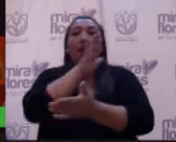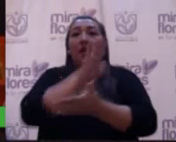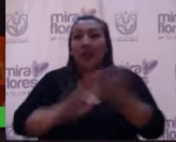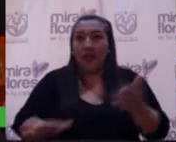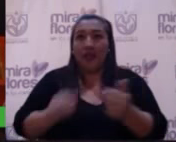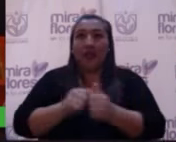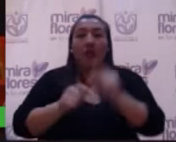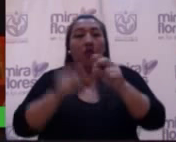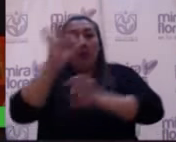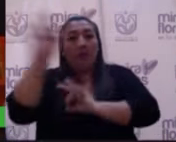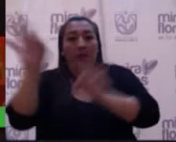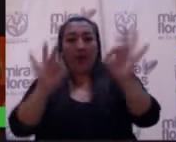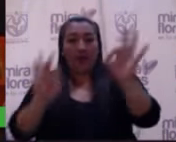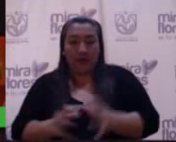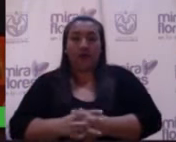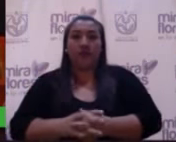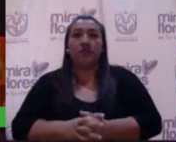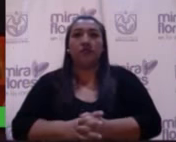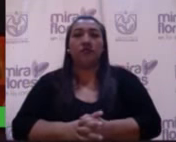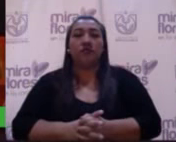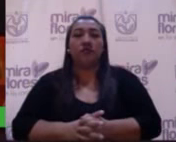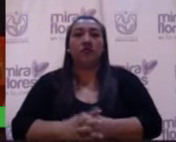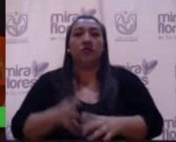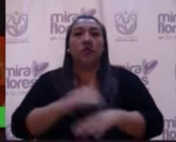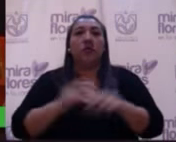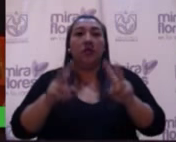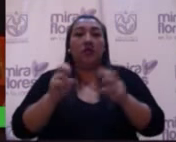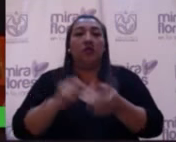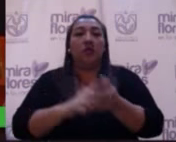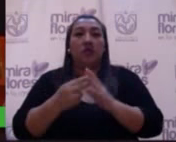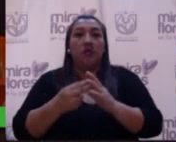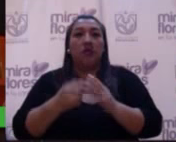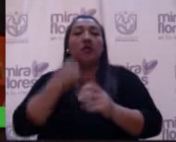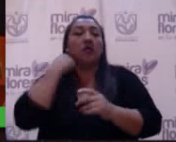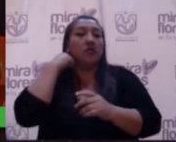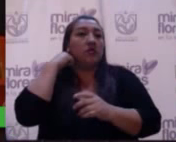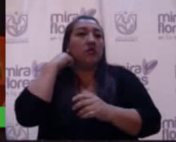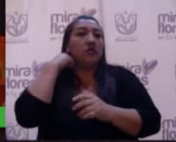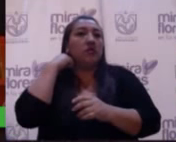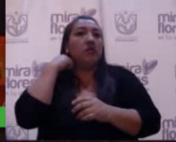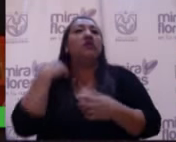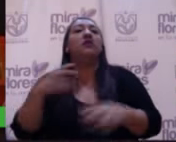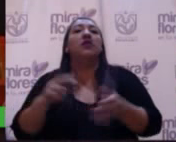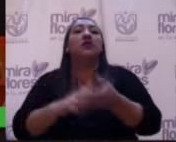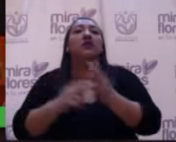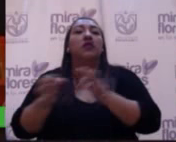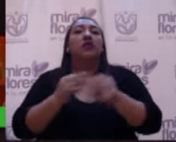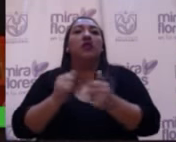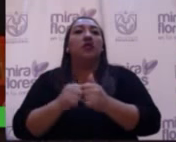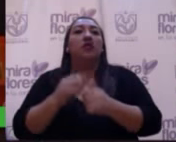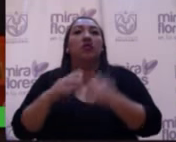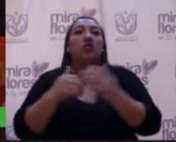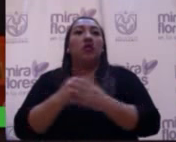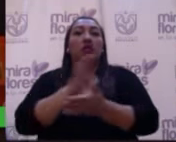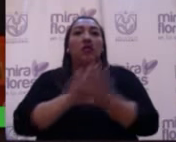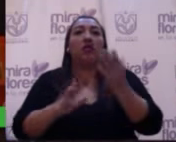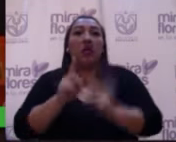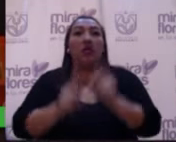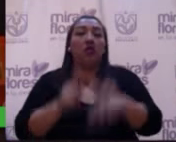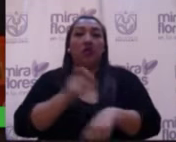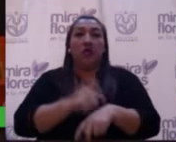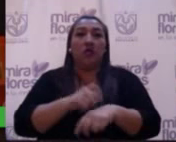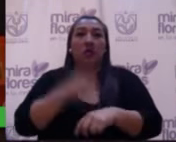dichos planos. Sobre el particular, señor alcalde, la Gerencia de Administración Tributaria ha señalado que respecto a la gratuidad de los